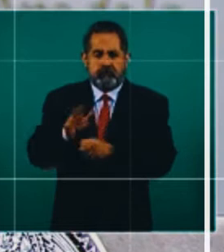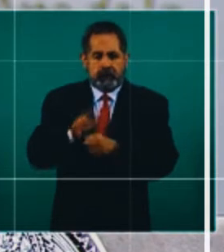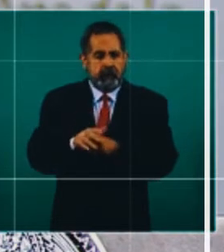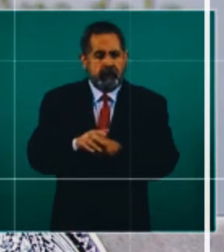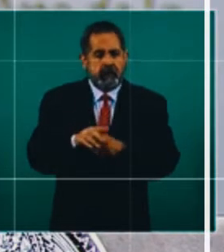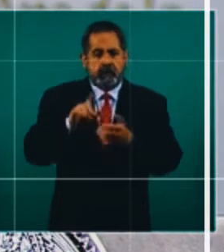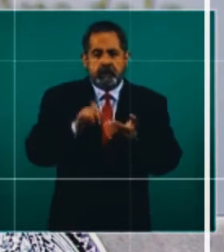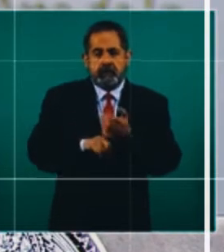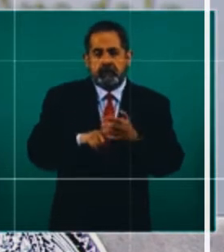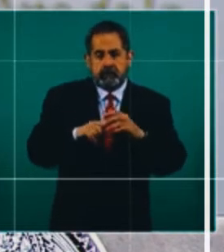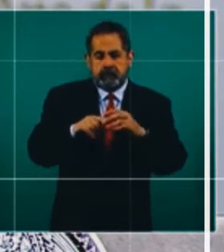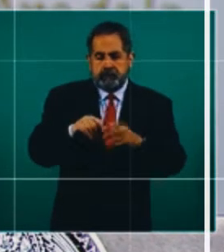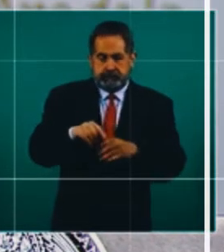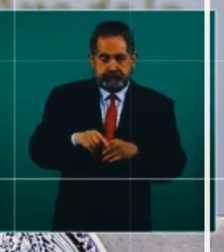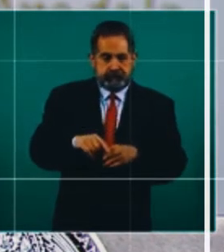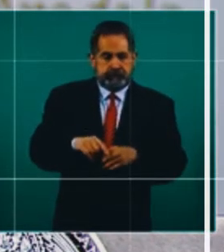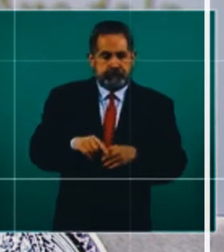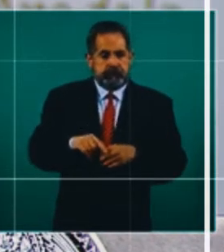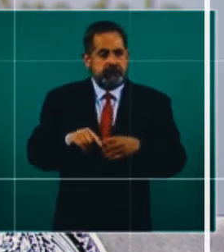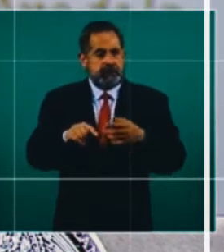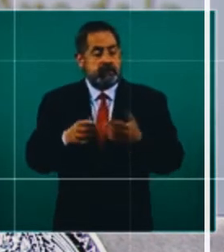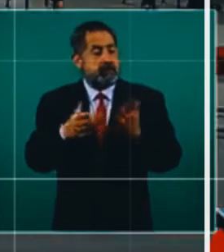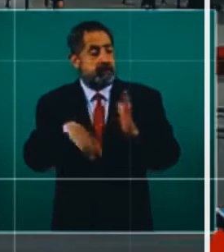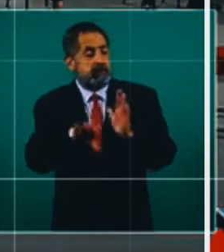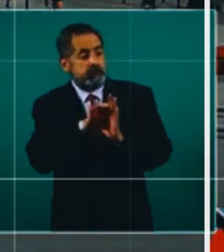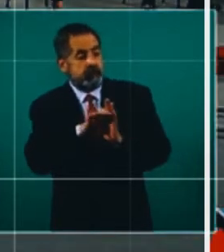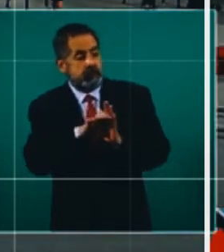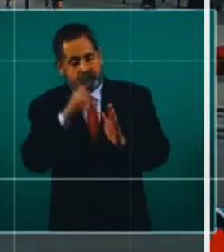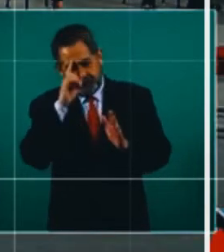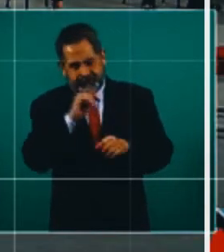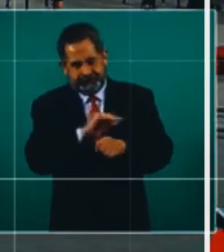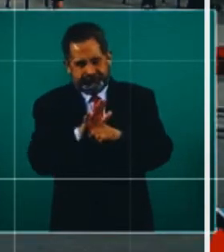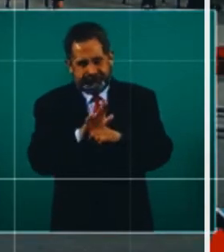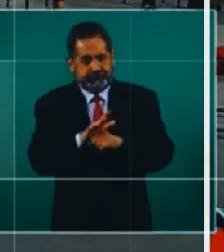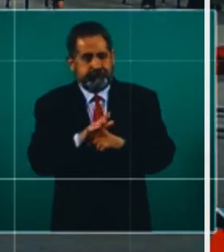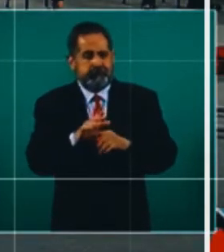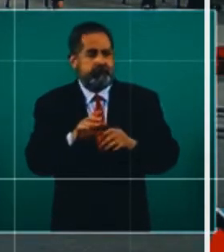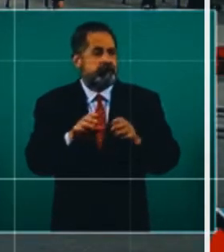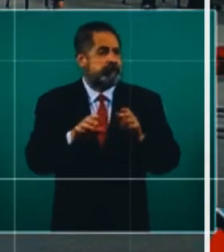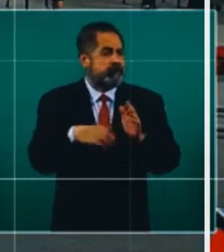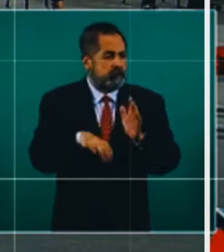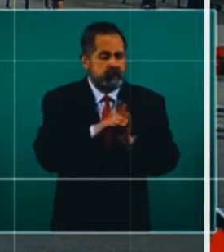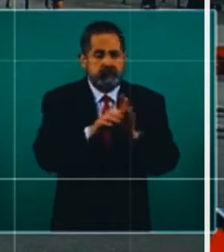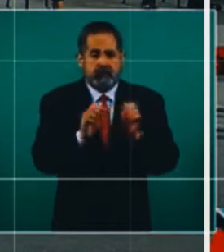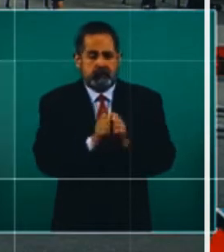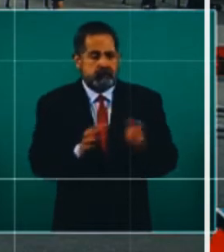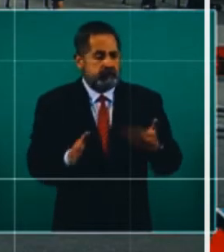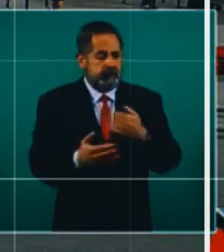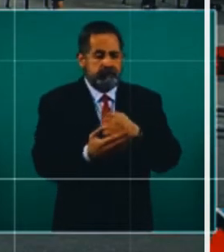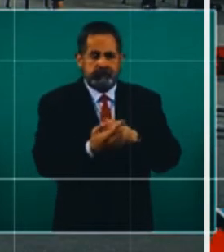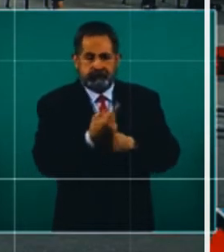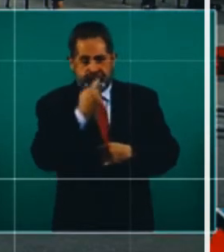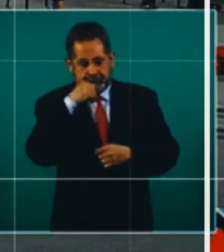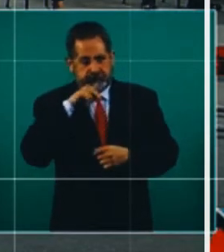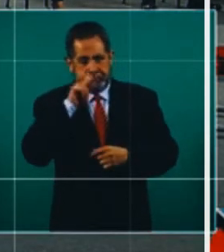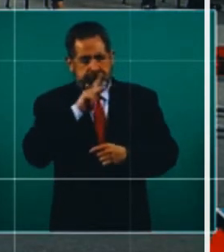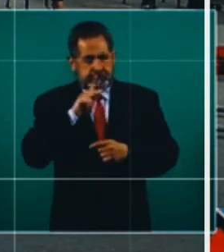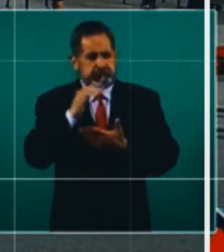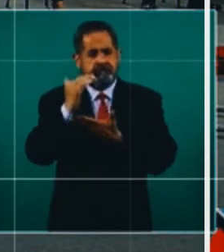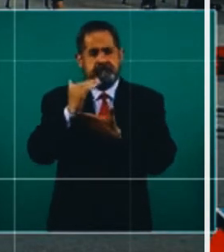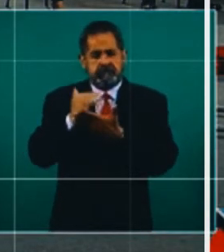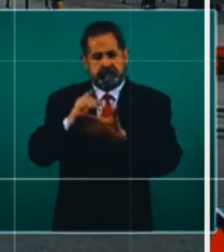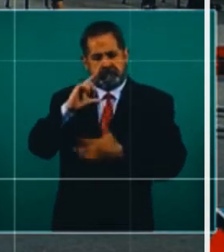está por debajo de una quinta parte de las camas designadas COVID, tanto en camas con ventilador como camas sin ventilador.